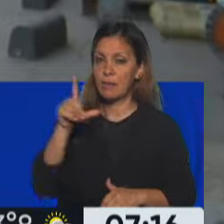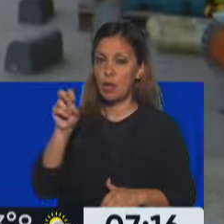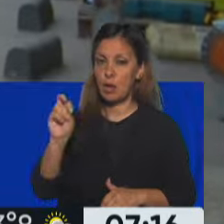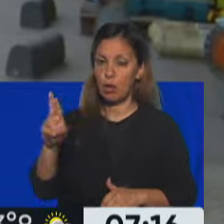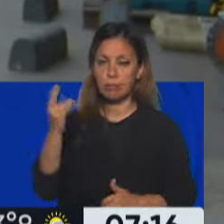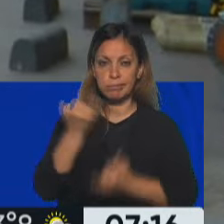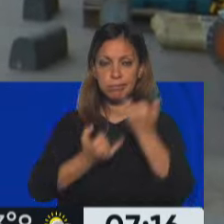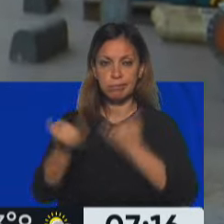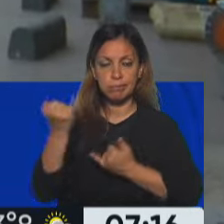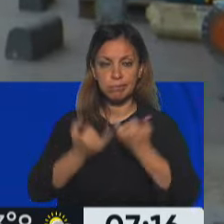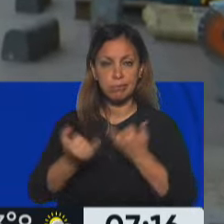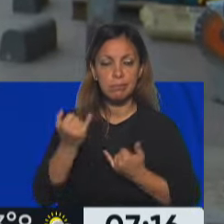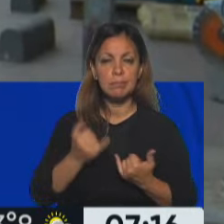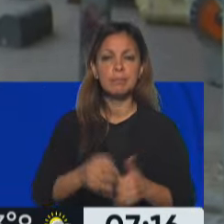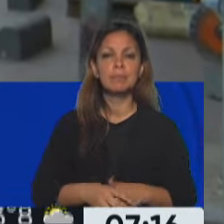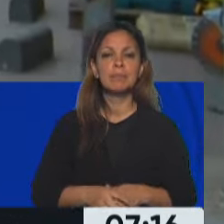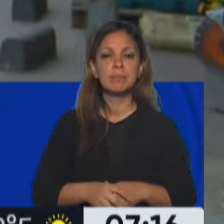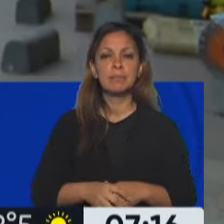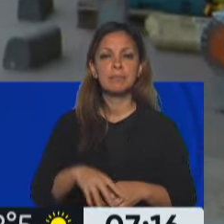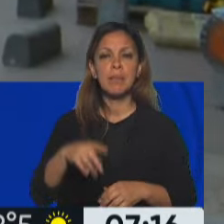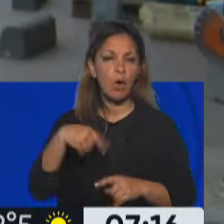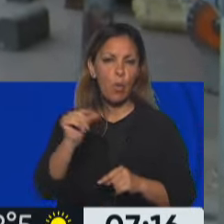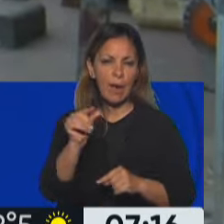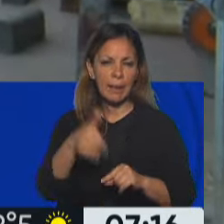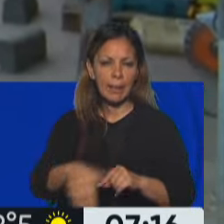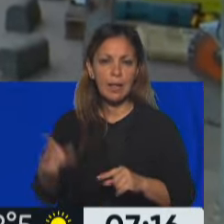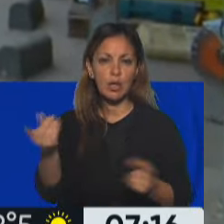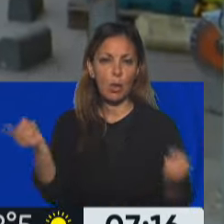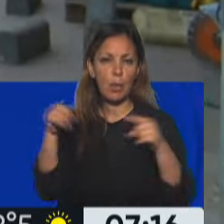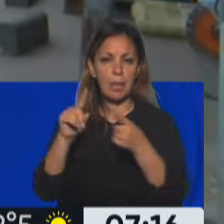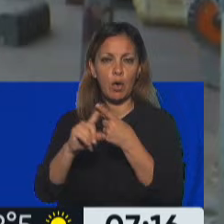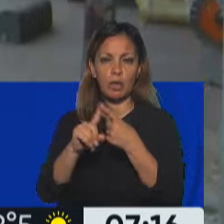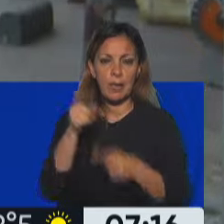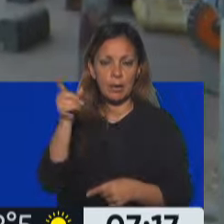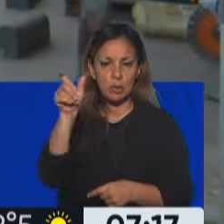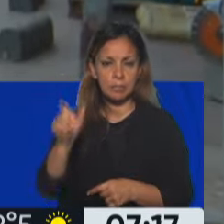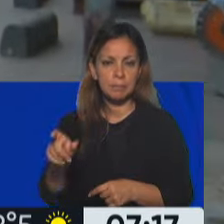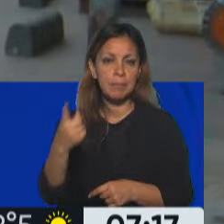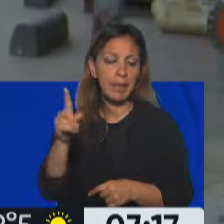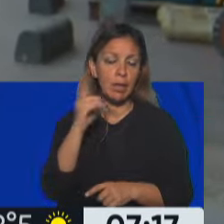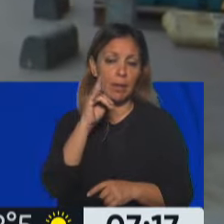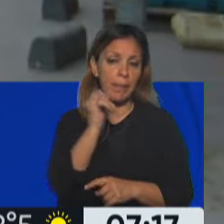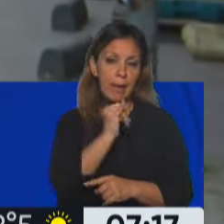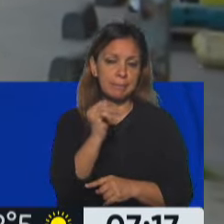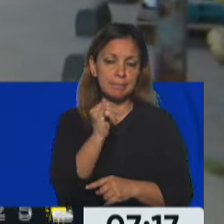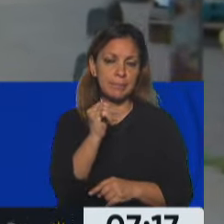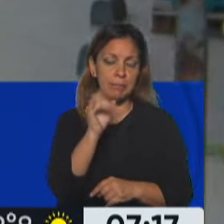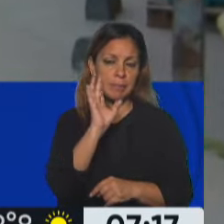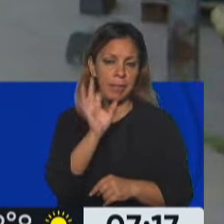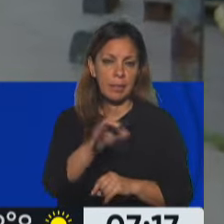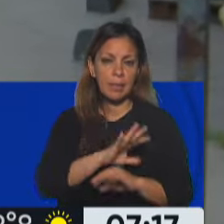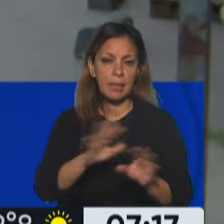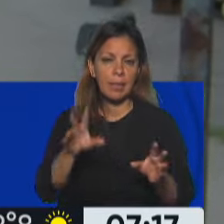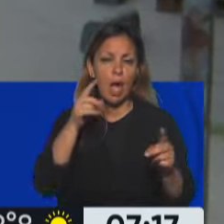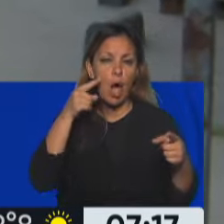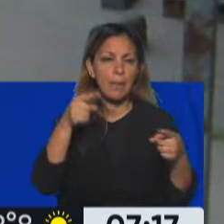que nos has hecho de esta mañana. Vamos a volver contigo en minutos nada más, pero bueno, las imágenes lo dicen todo, ¿no? El objetivo es